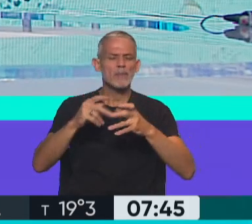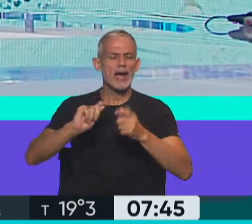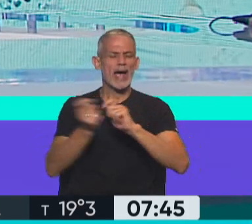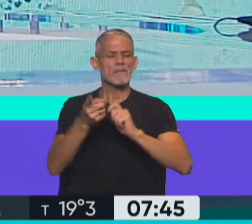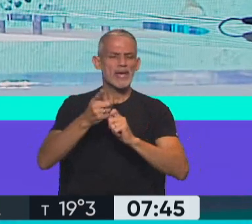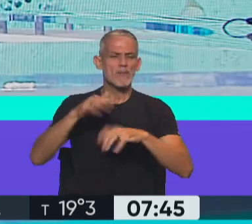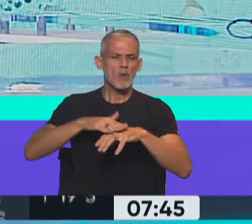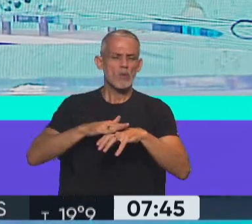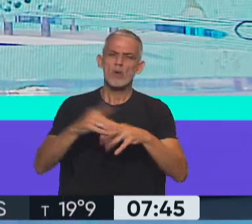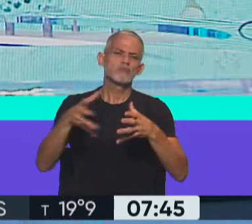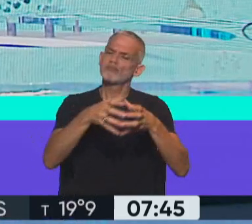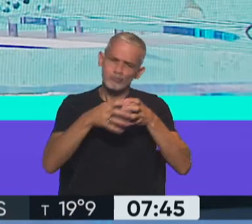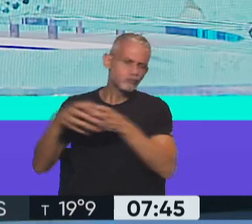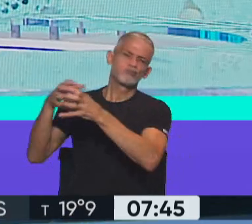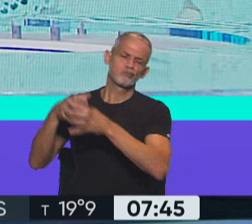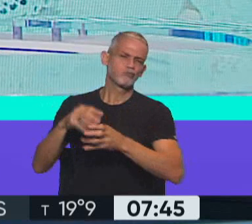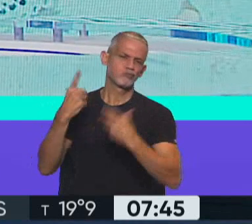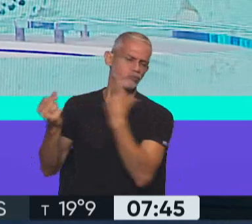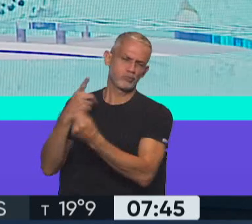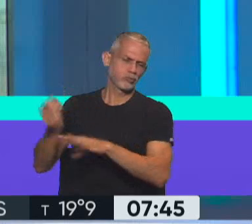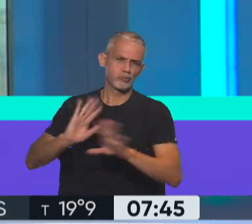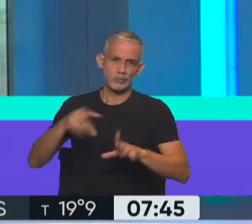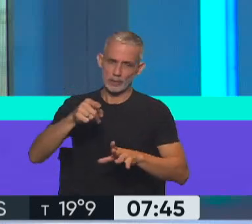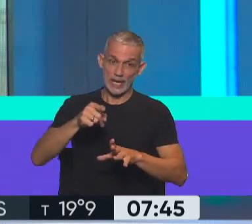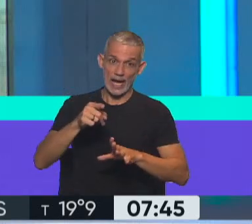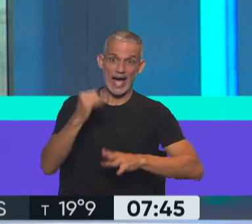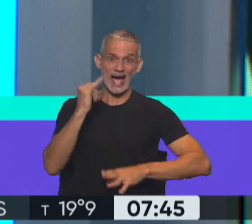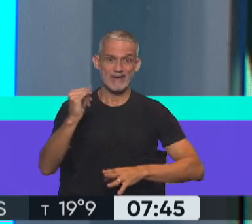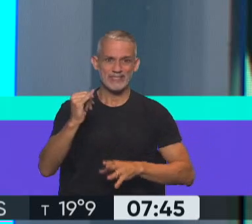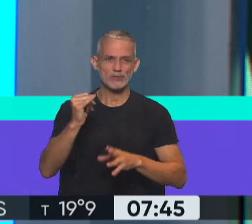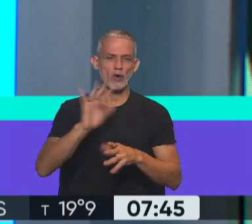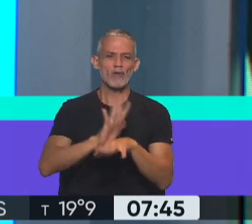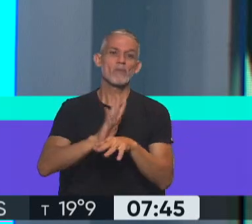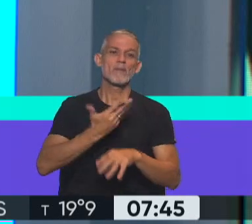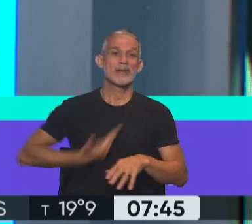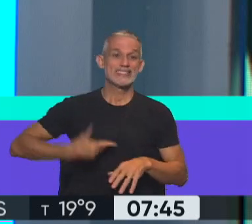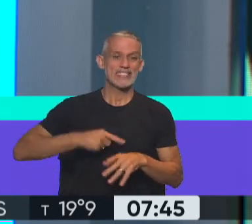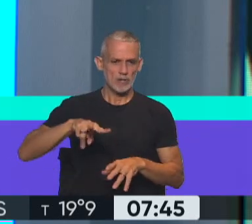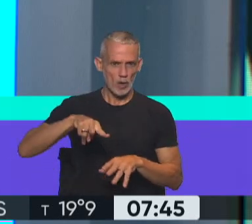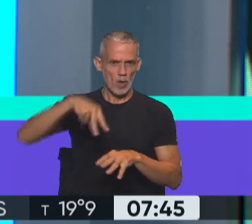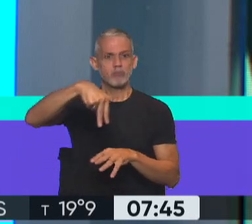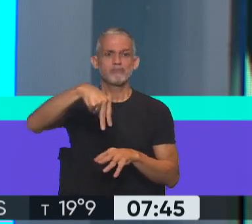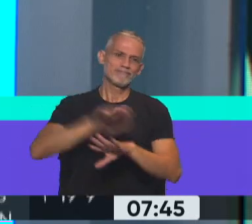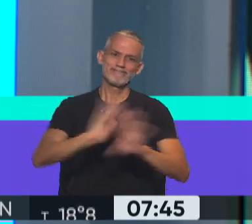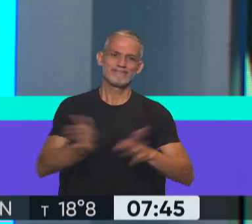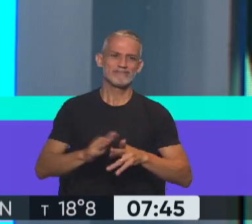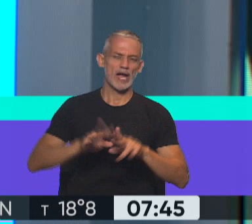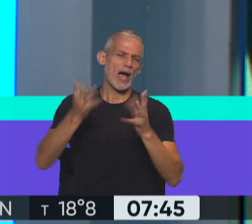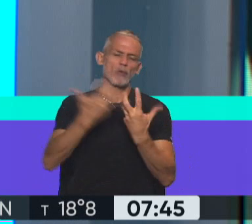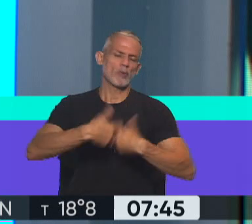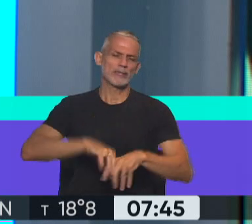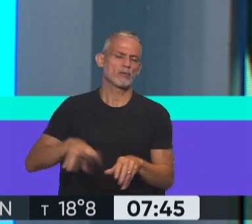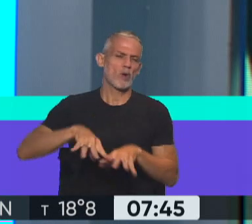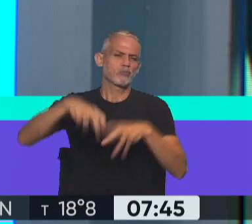Cambiemos, el bloque se iba a levantar y se iba a ir. Esa era la señal. Esa era la señal, que se levantara el presidente del bloque del PRO. Ahora, era